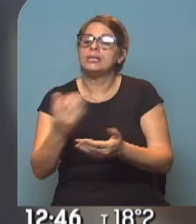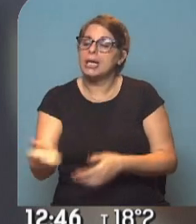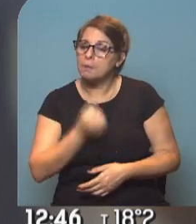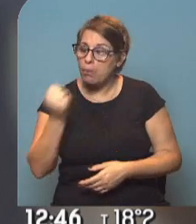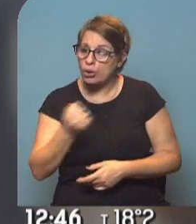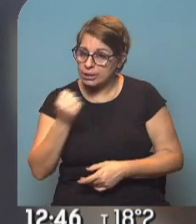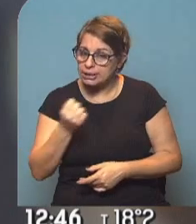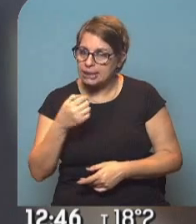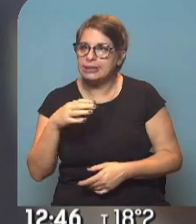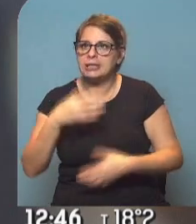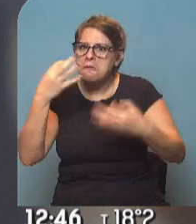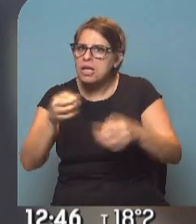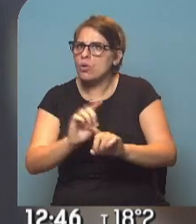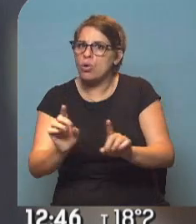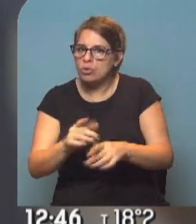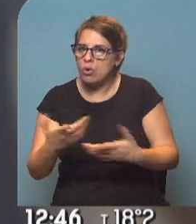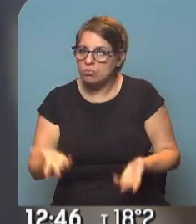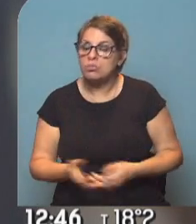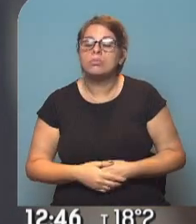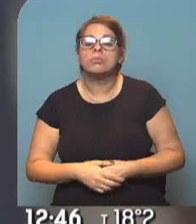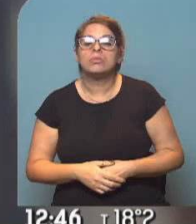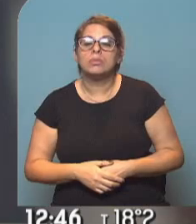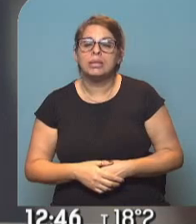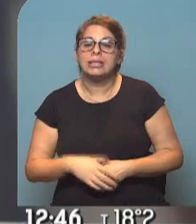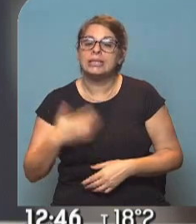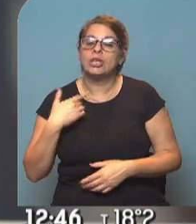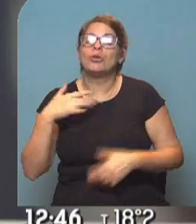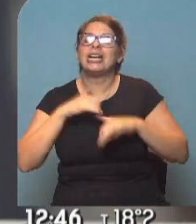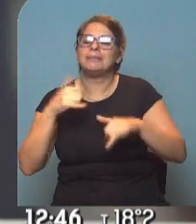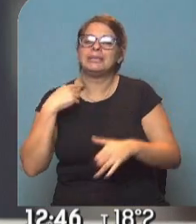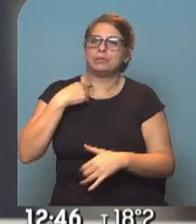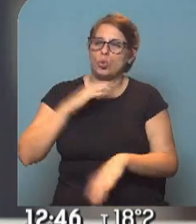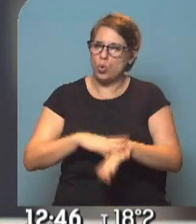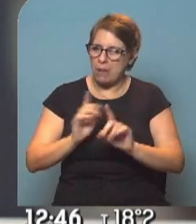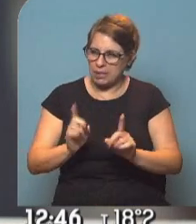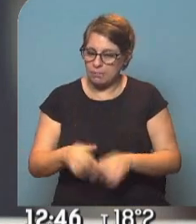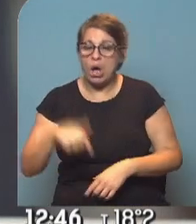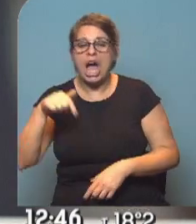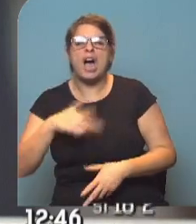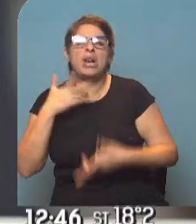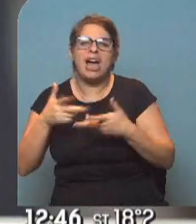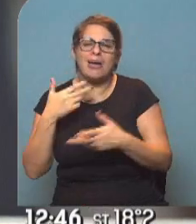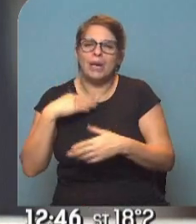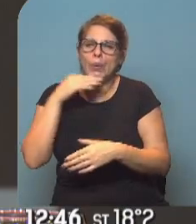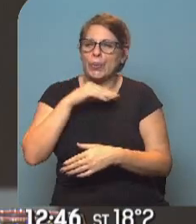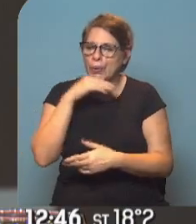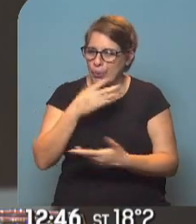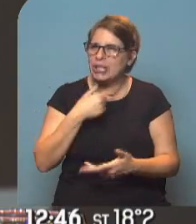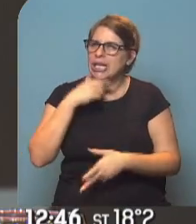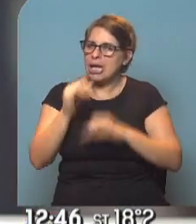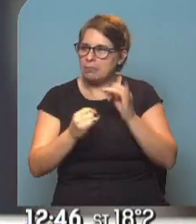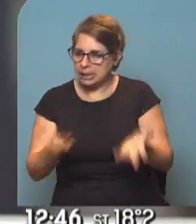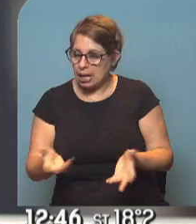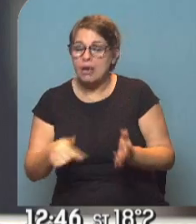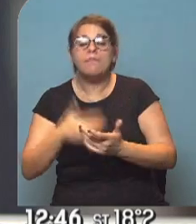digamos, si es eficaz o no, si tiene un sentido o no, fue uno de los tropezones de la campaña. De hecho, ahora se están desdiciendo en parte, están tratando de explicar eso. Ahora,